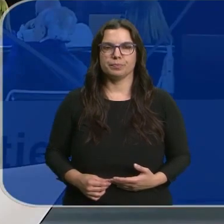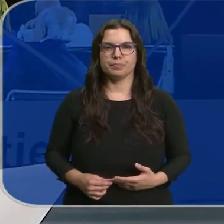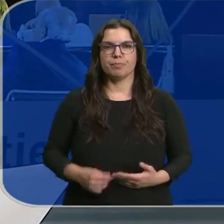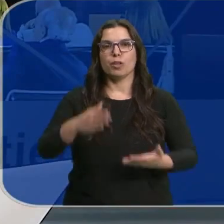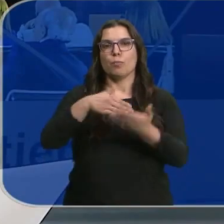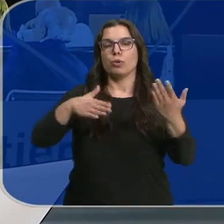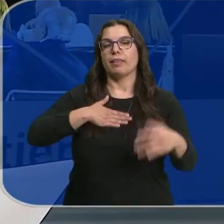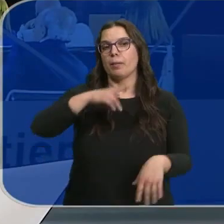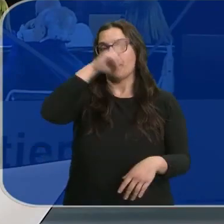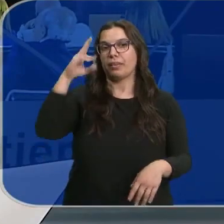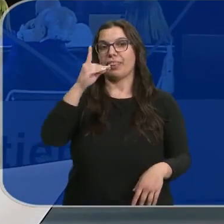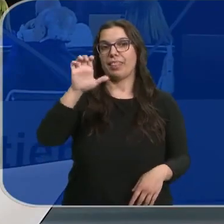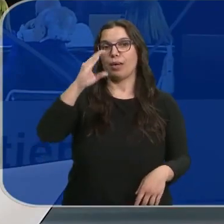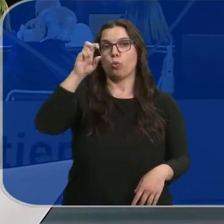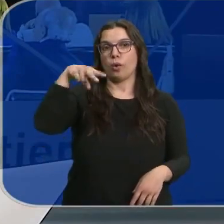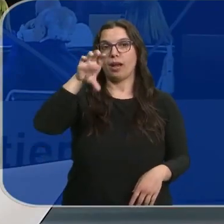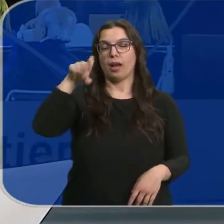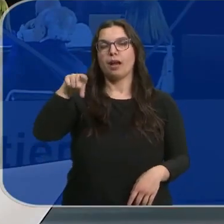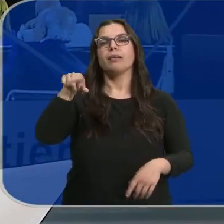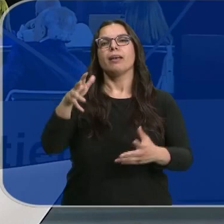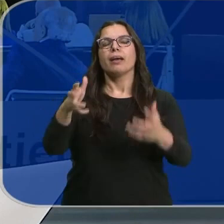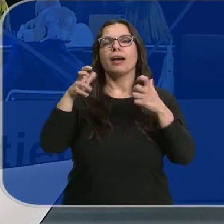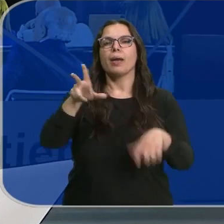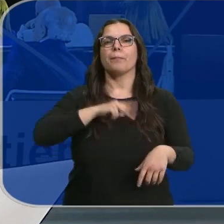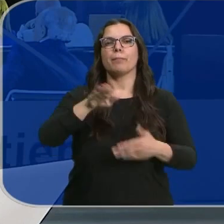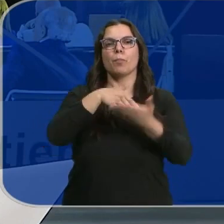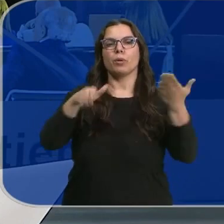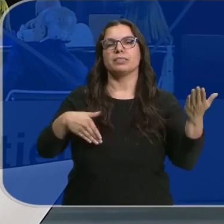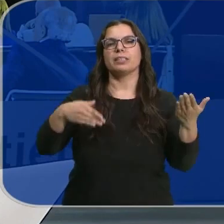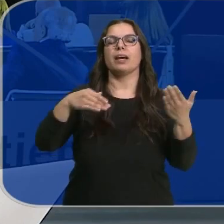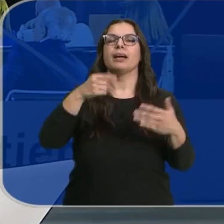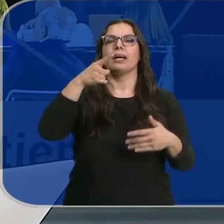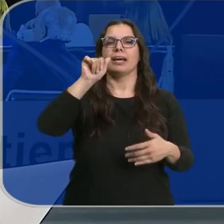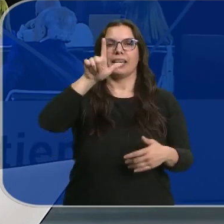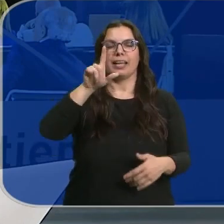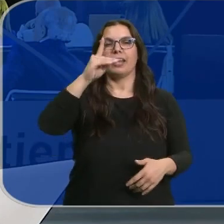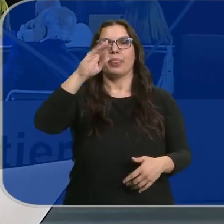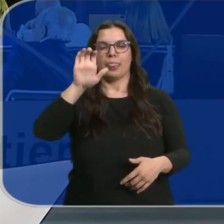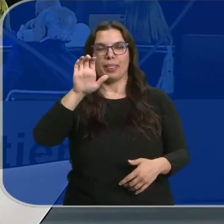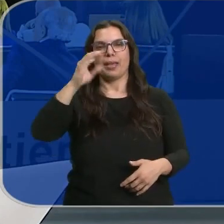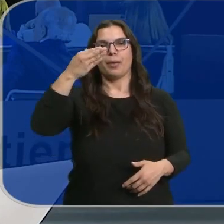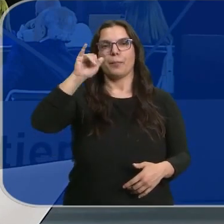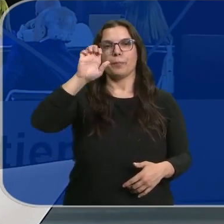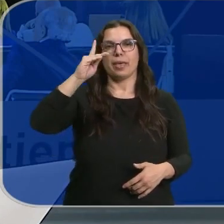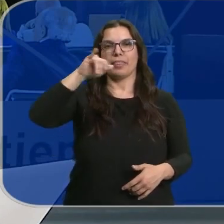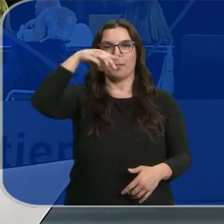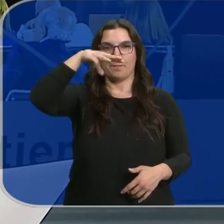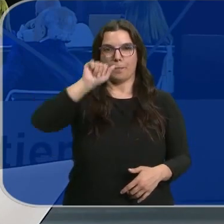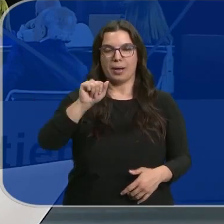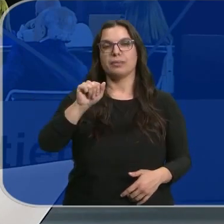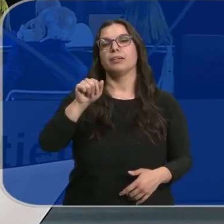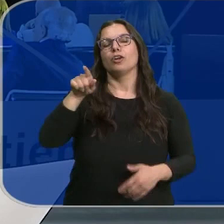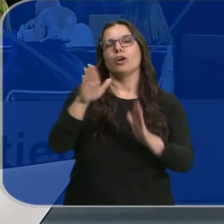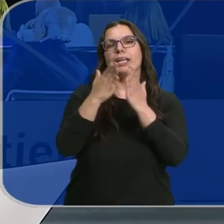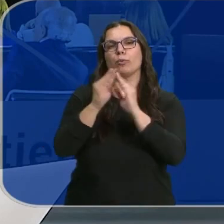El poeta madrileño Luis Alberto de Cuenca ha sido el ganador del premio de poesía Jaime Gil de Viedma en su 33ª edición con la obra El secreto